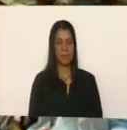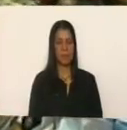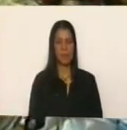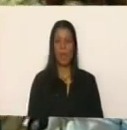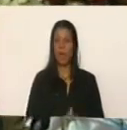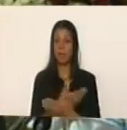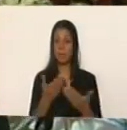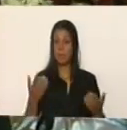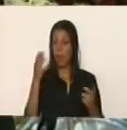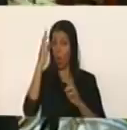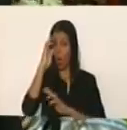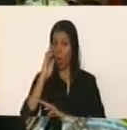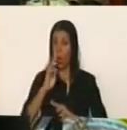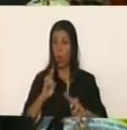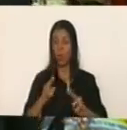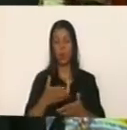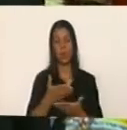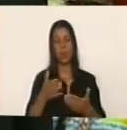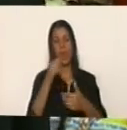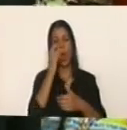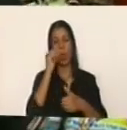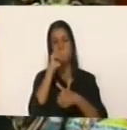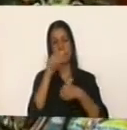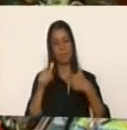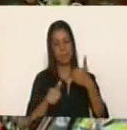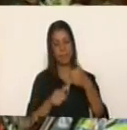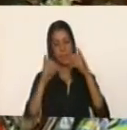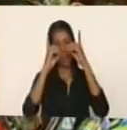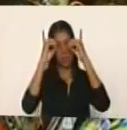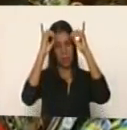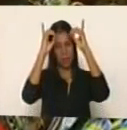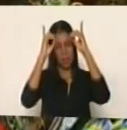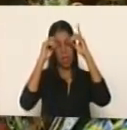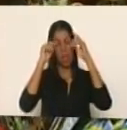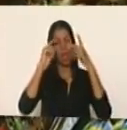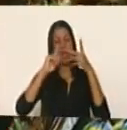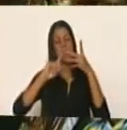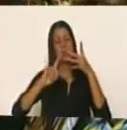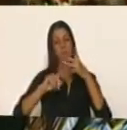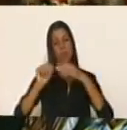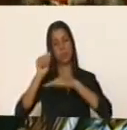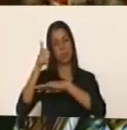honorables vicepresidentes y directiva de la Asamblea Nacional Constituyente,